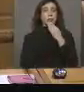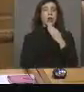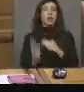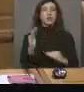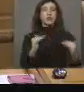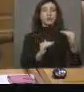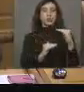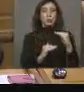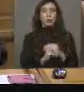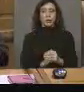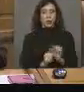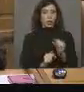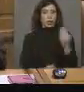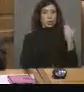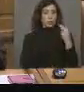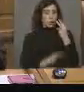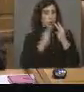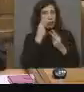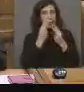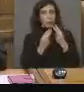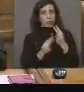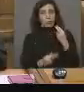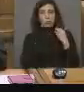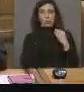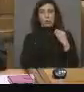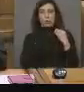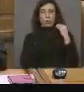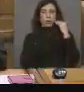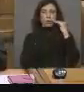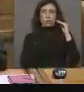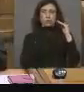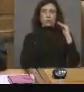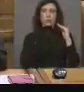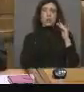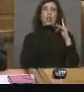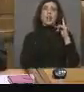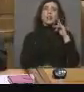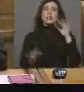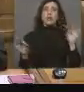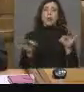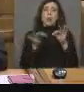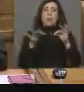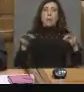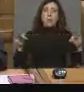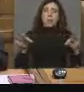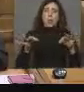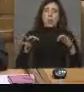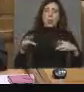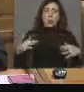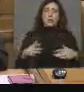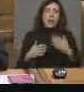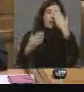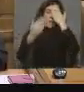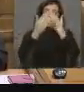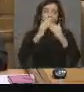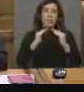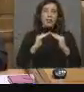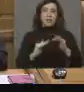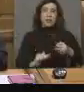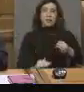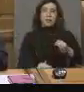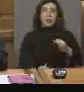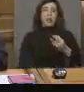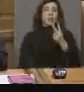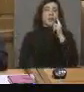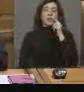superior. Recientemente hemos visto una chica que tocó en el conjunto musical al frente de la moneda que no